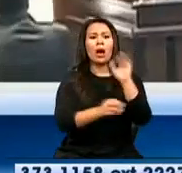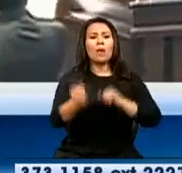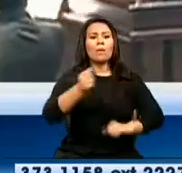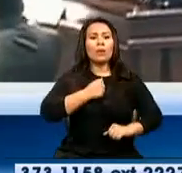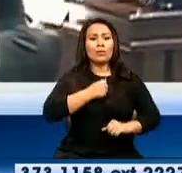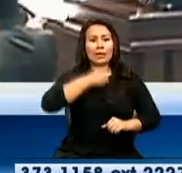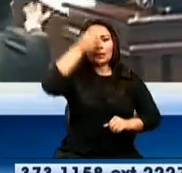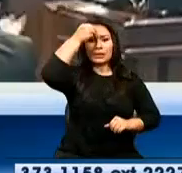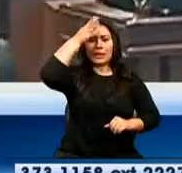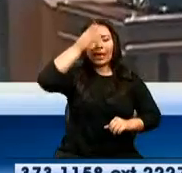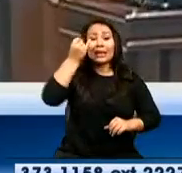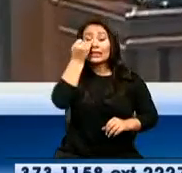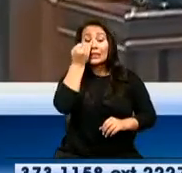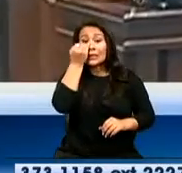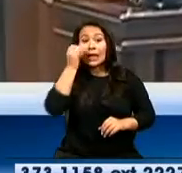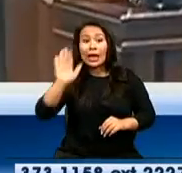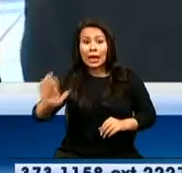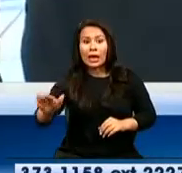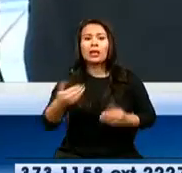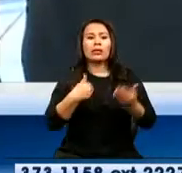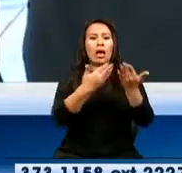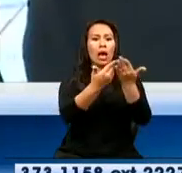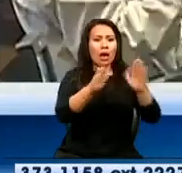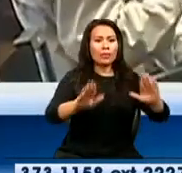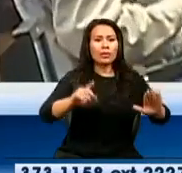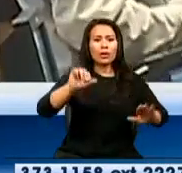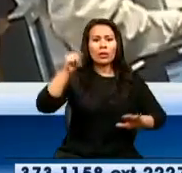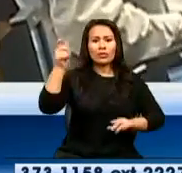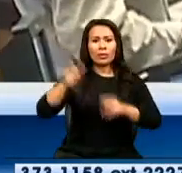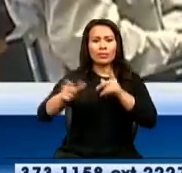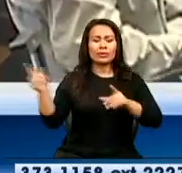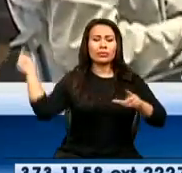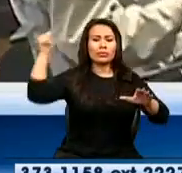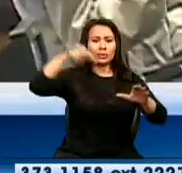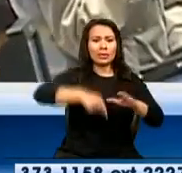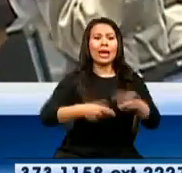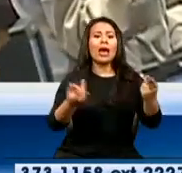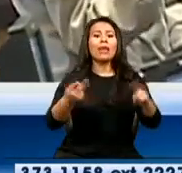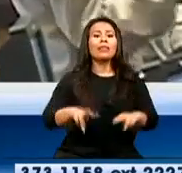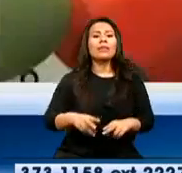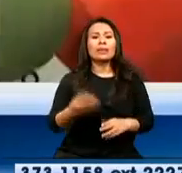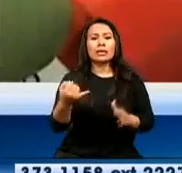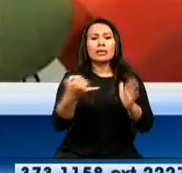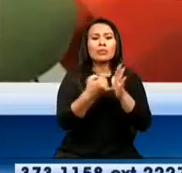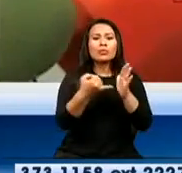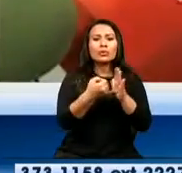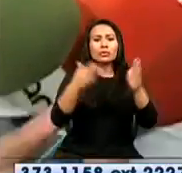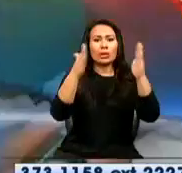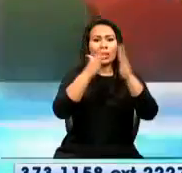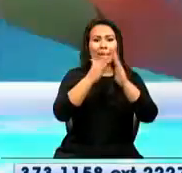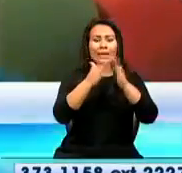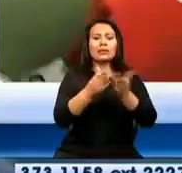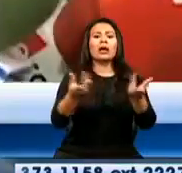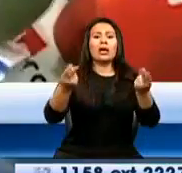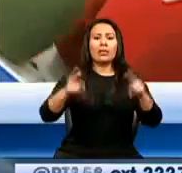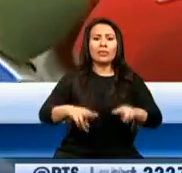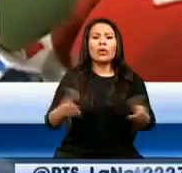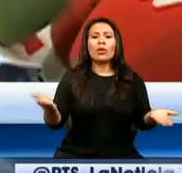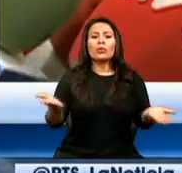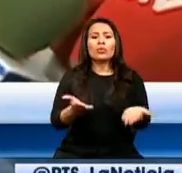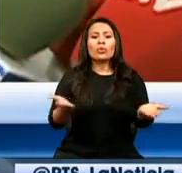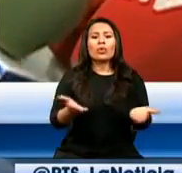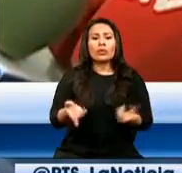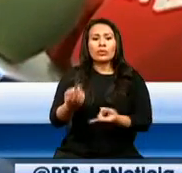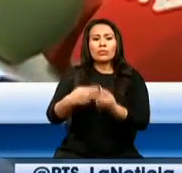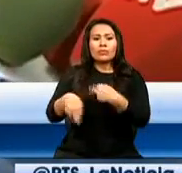de los saberes indígenas, abrir las puertas a los transgénicos y el impuesto a la plusvalía, entre otros. Habría que considerar también donde aquellas